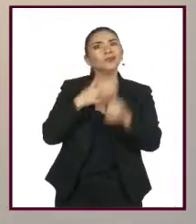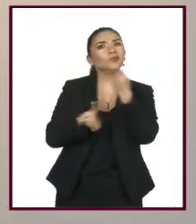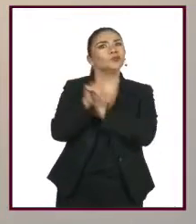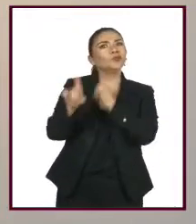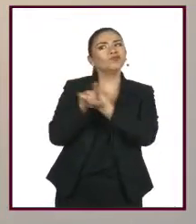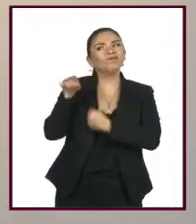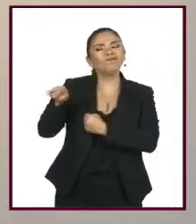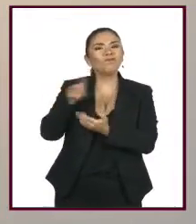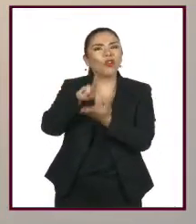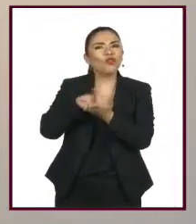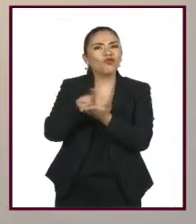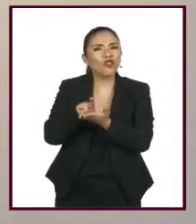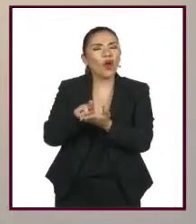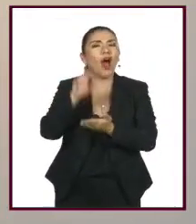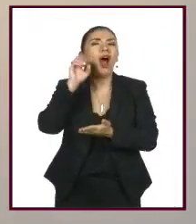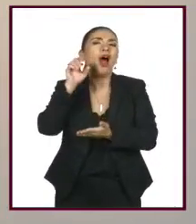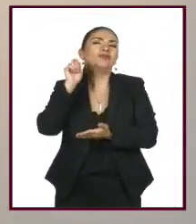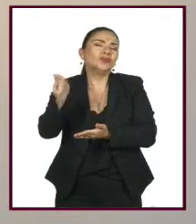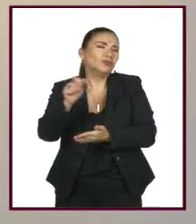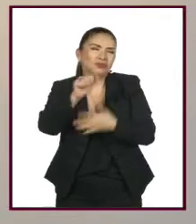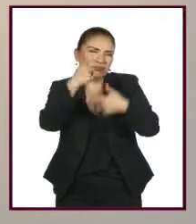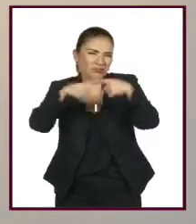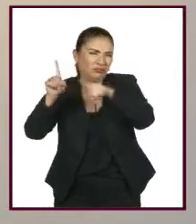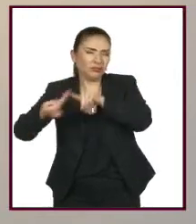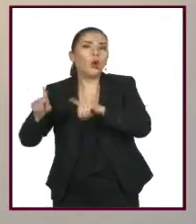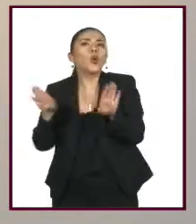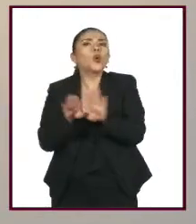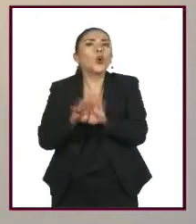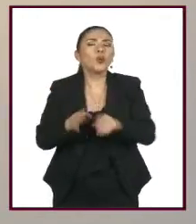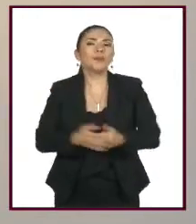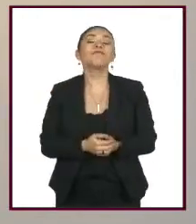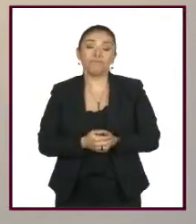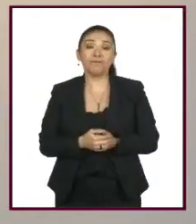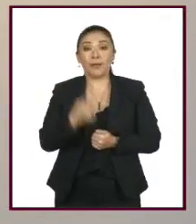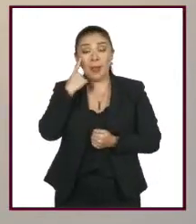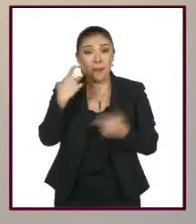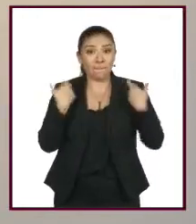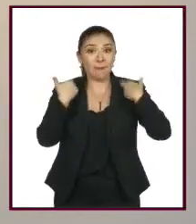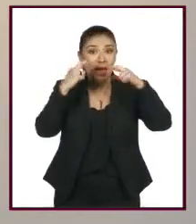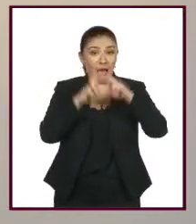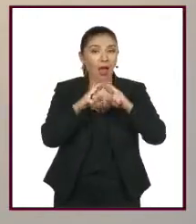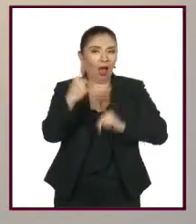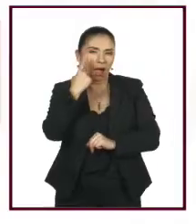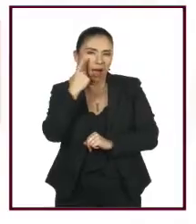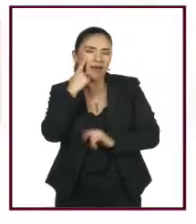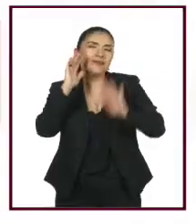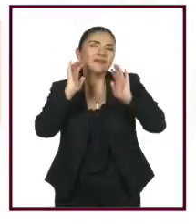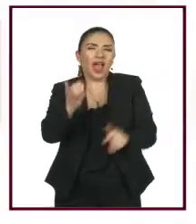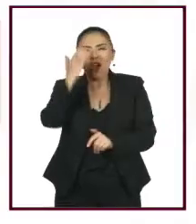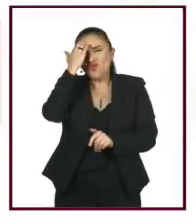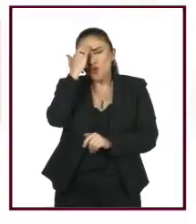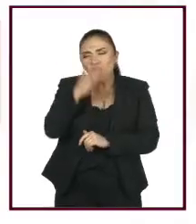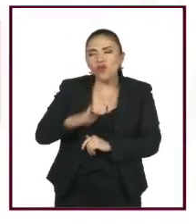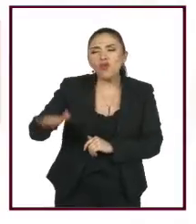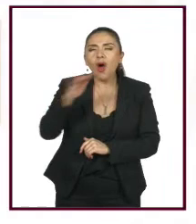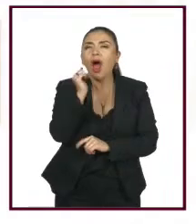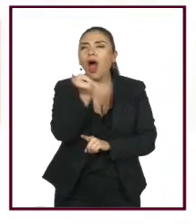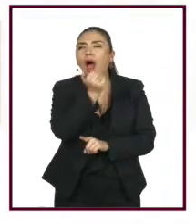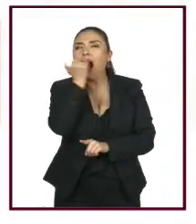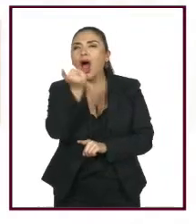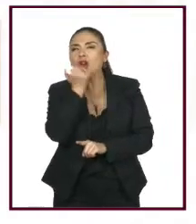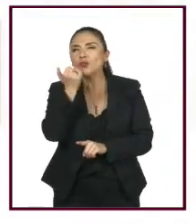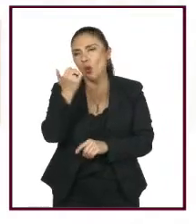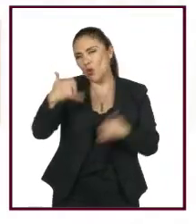consumo o de alguna sustancia? Pues los docentes generalmente ya conocen bien a